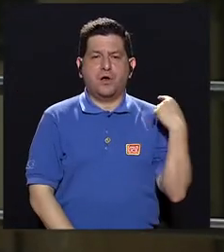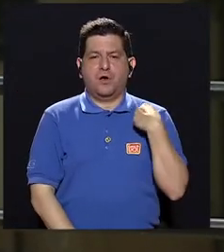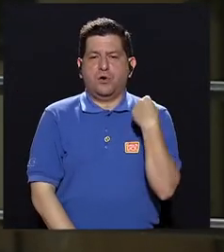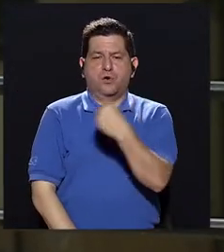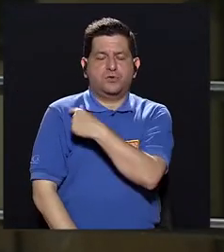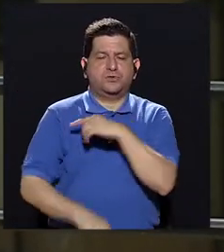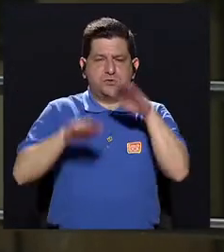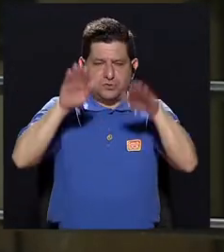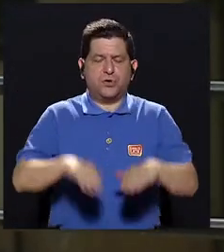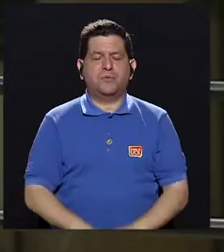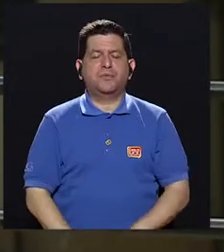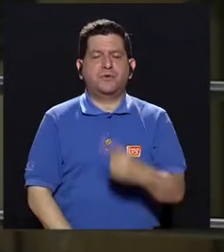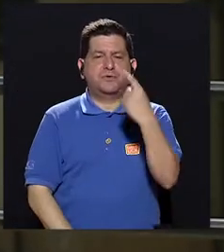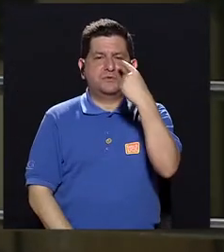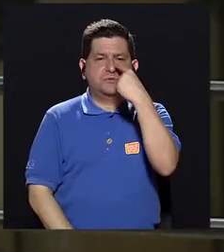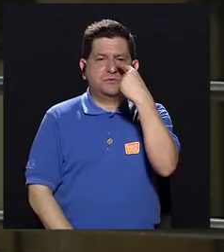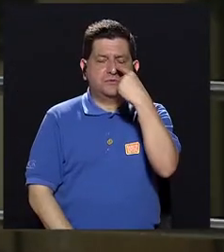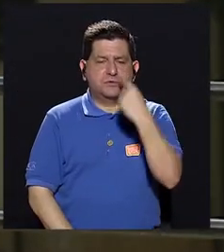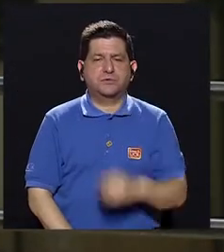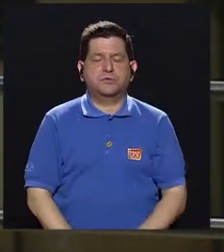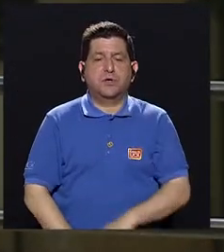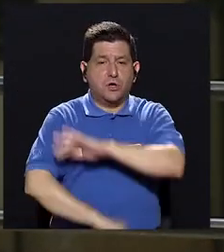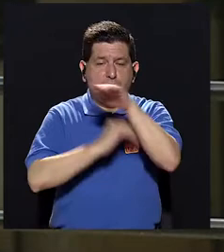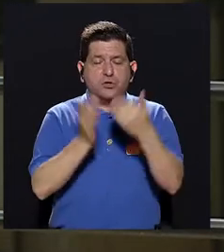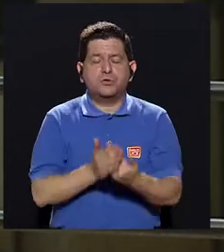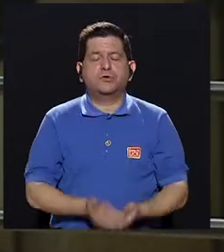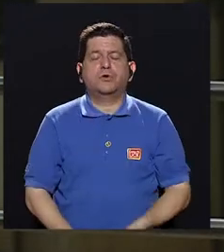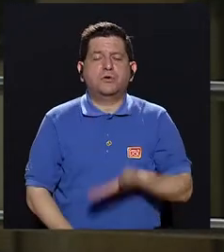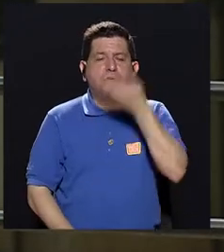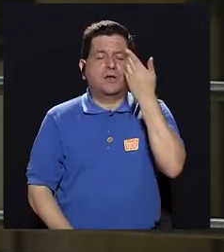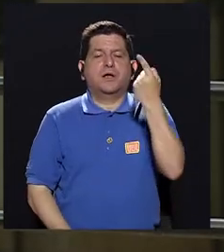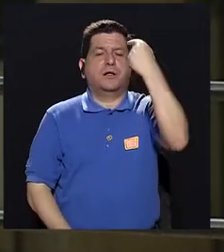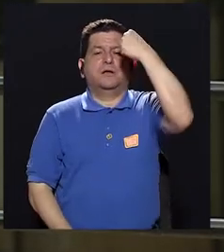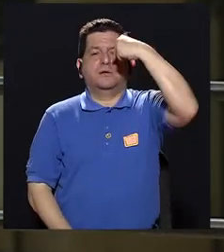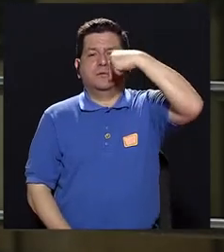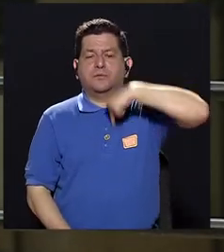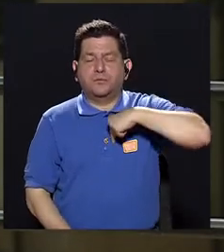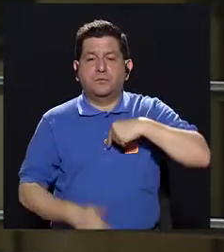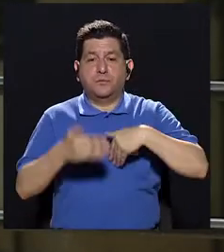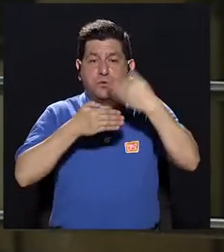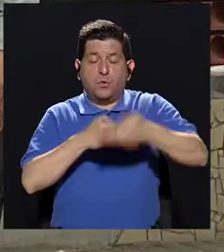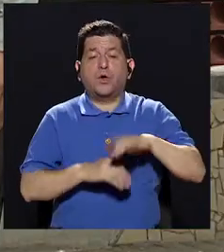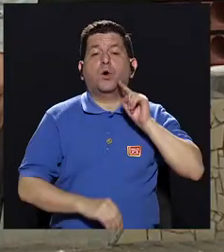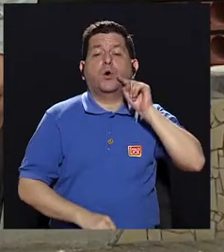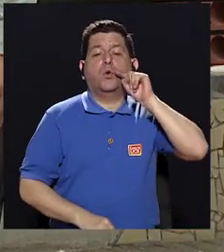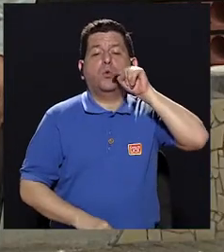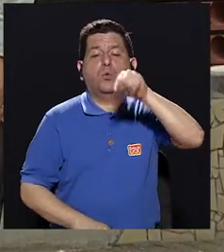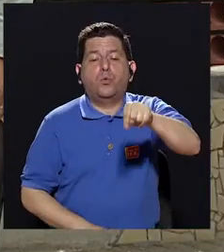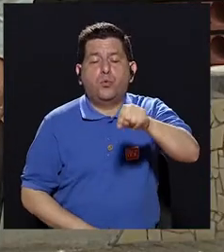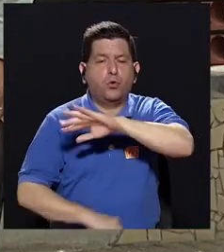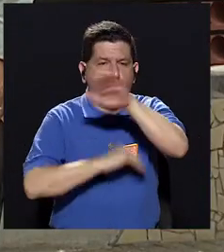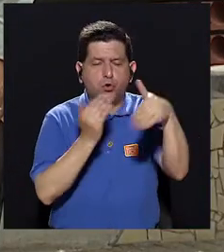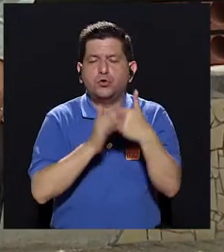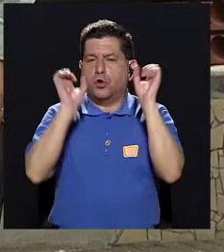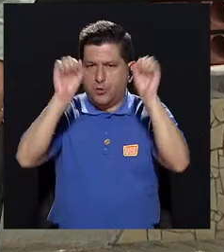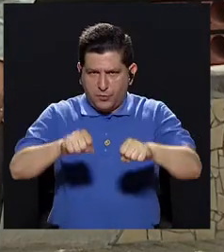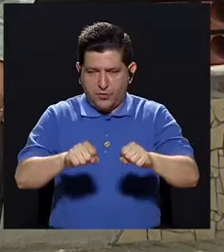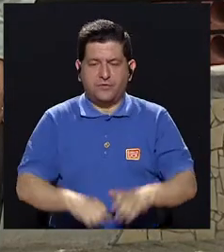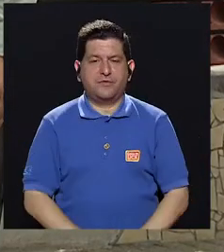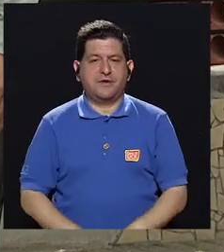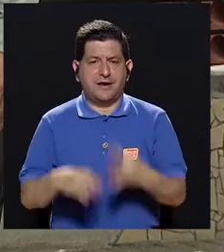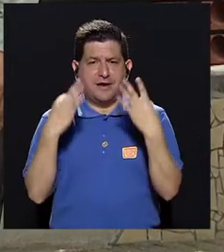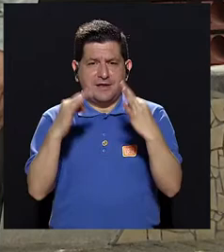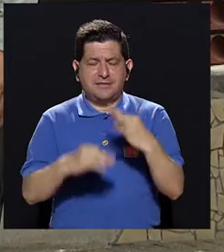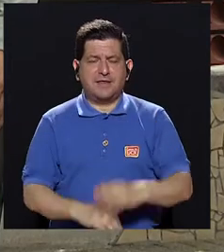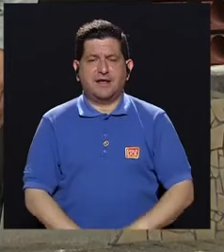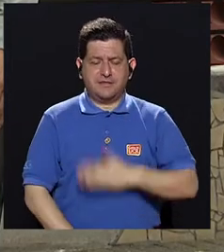y vamos a respirar por la nariz todo el aire que puedan y van a botar por la boca. ¿okay?